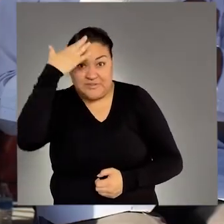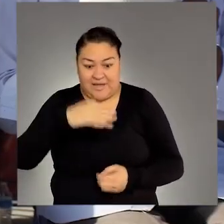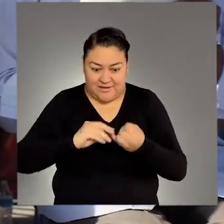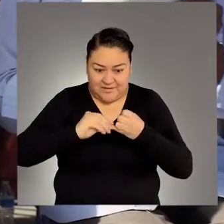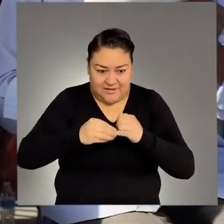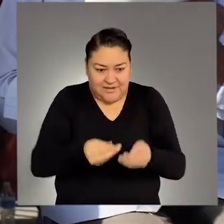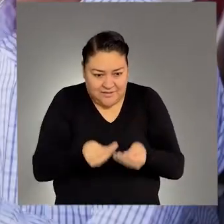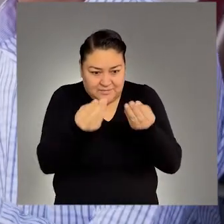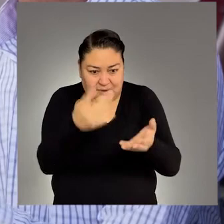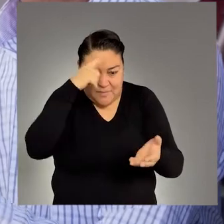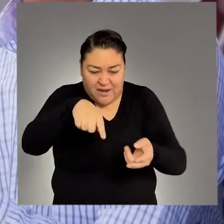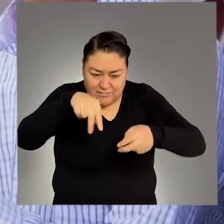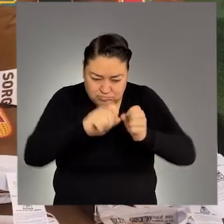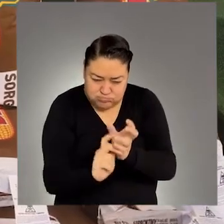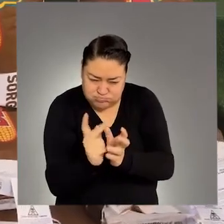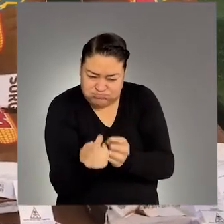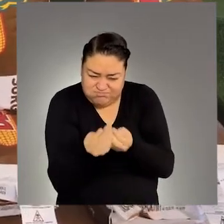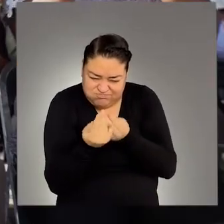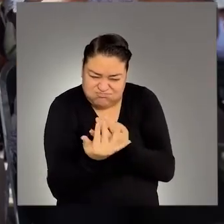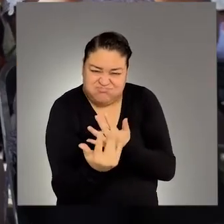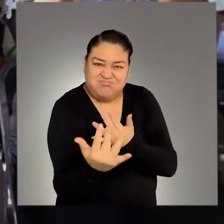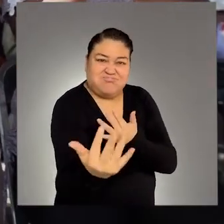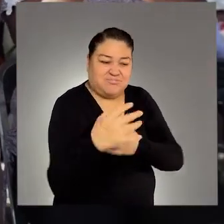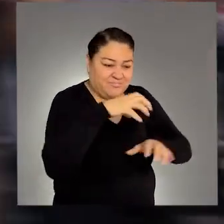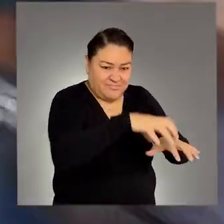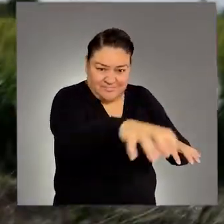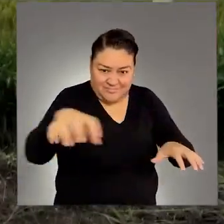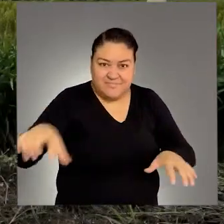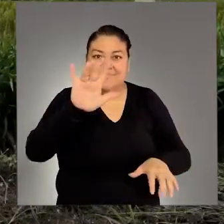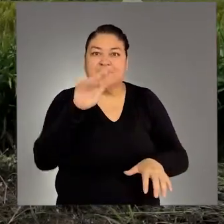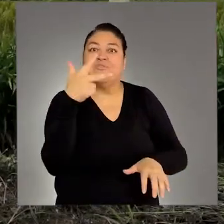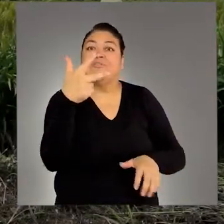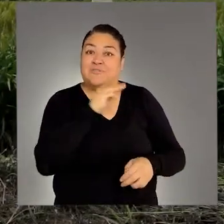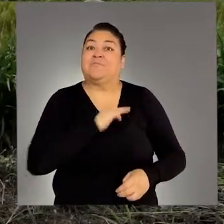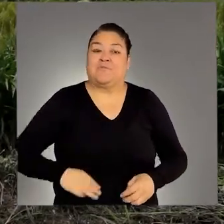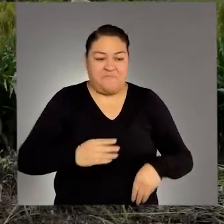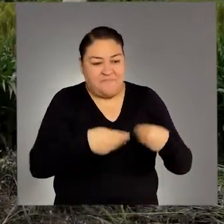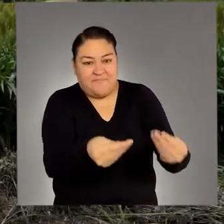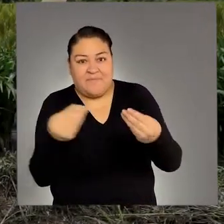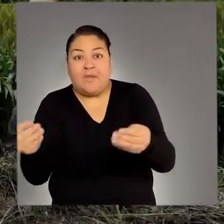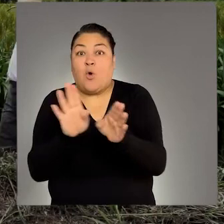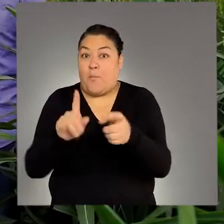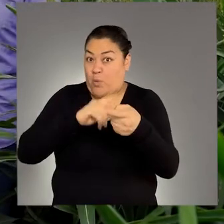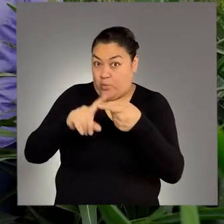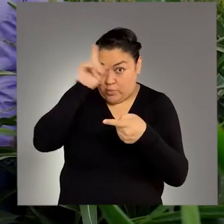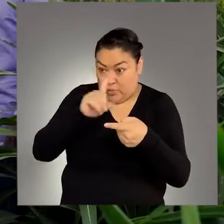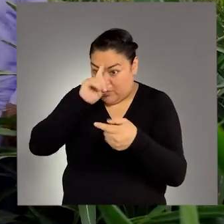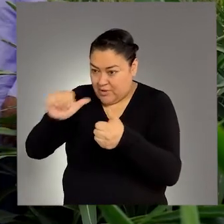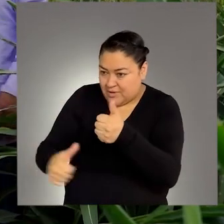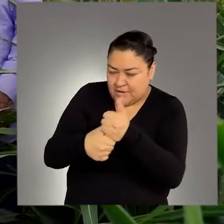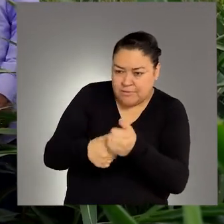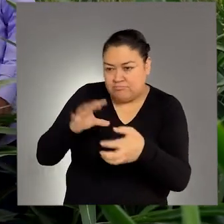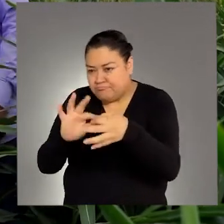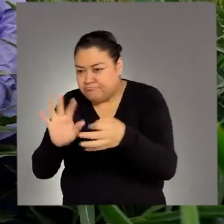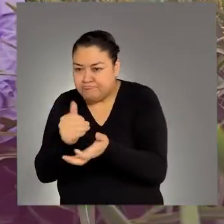mejorar e incrementar la producción y abasto en 58 municipios la estrategia incluye asesoría técnica por parte de la